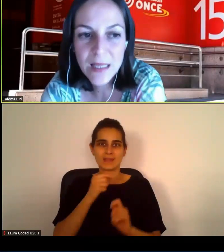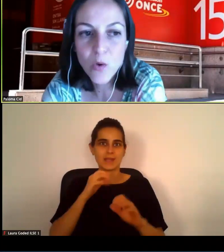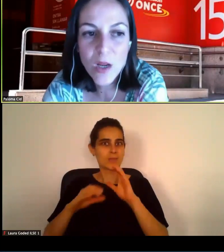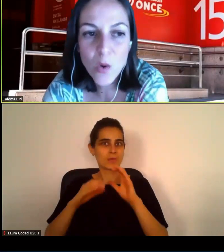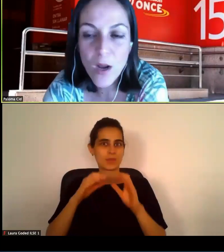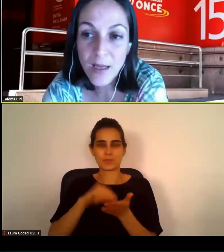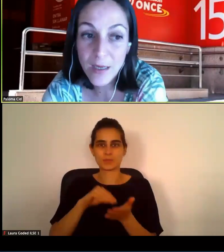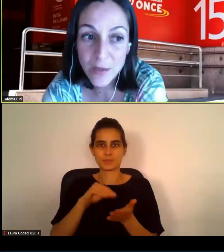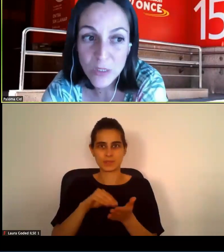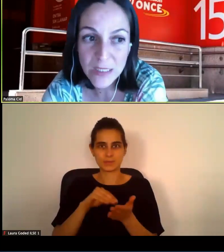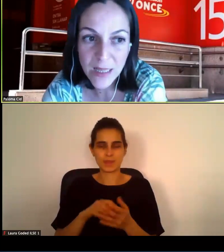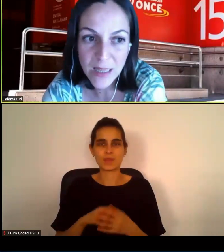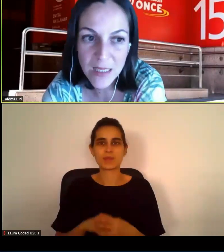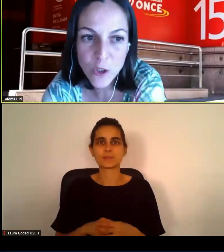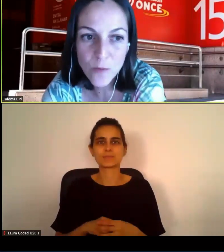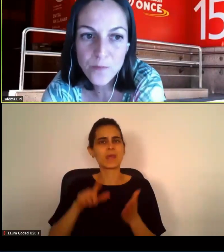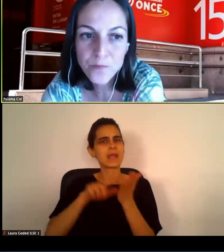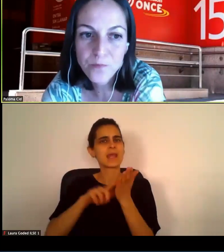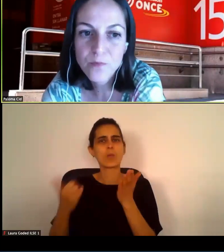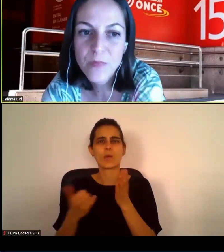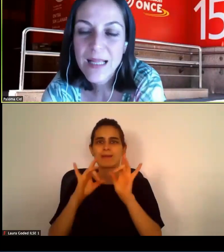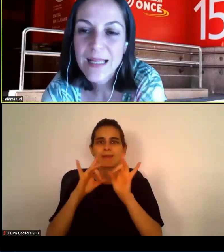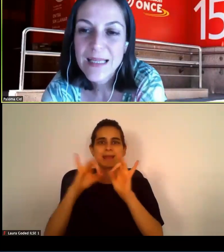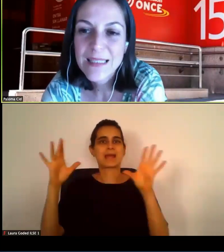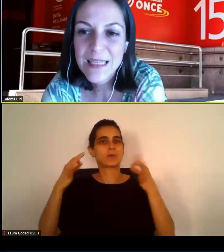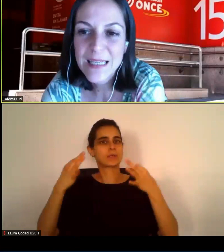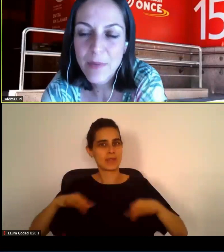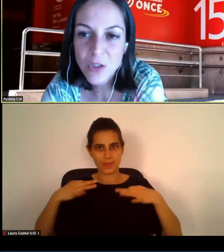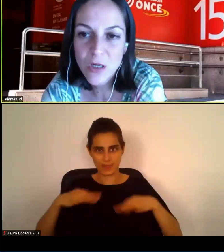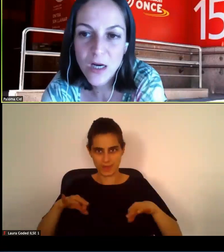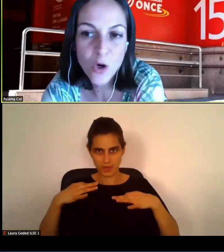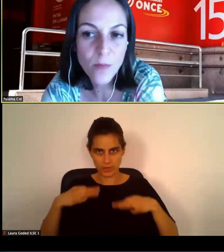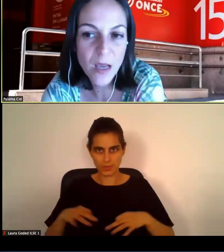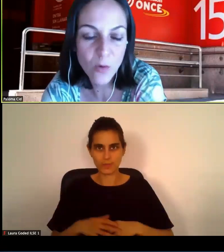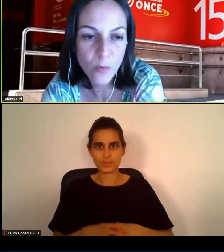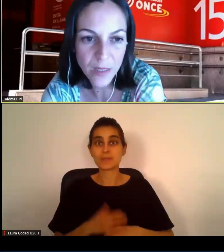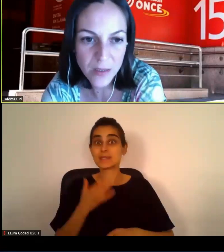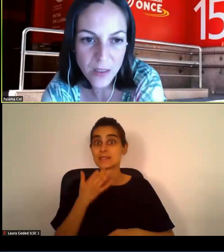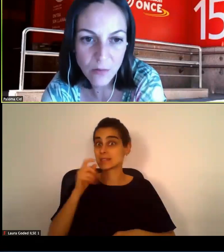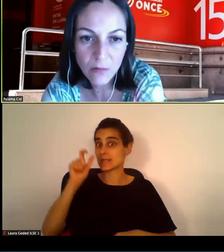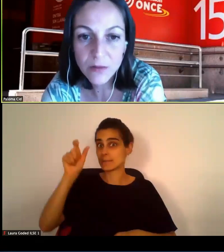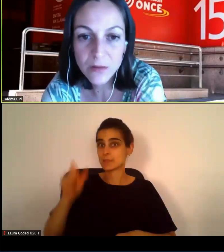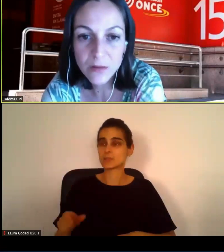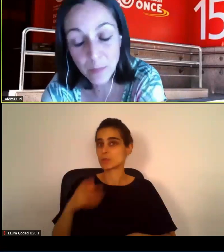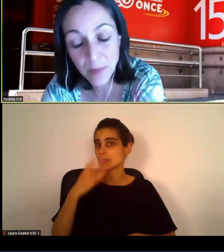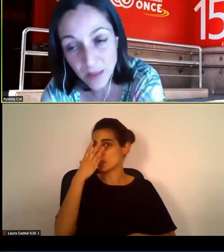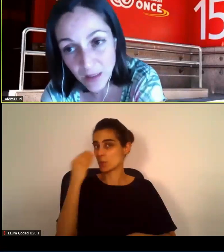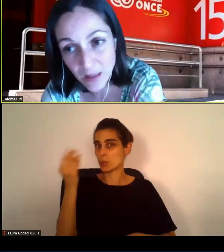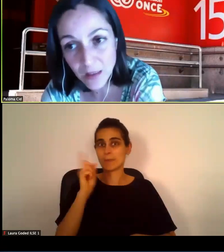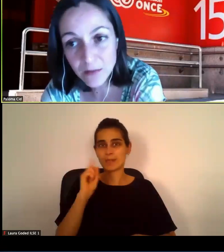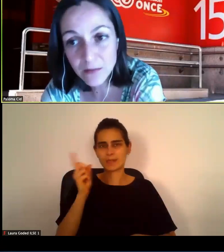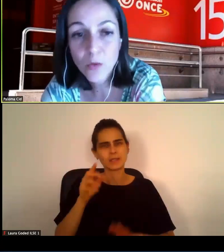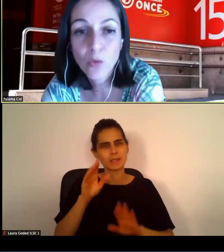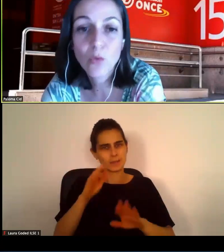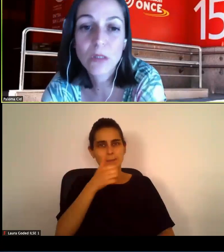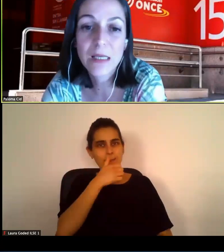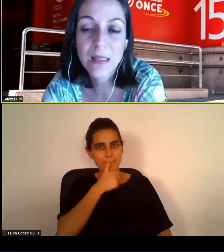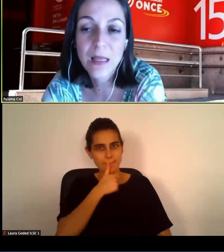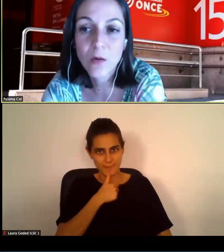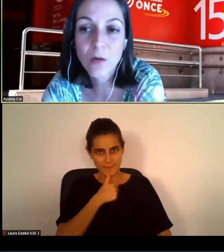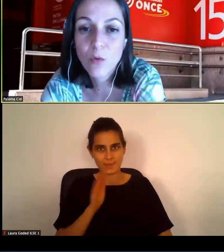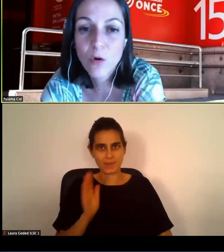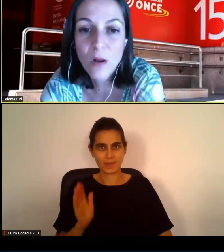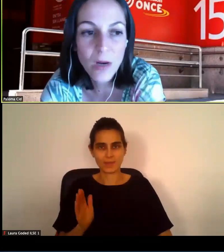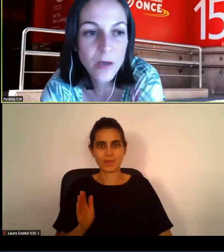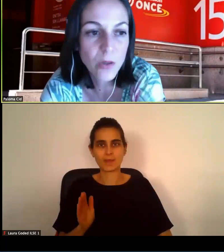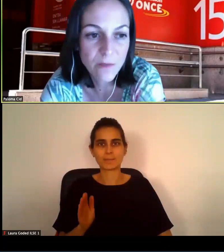Utilizar un lenguaje claro y sencillo. Si la persona no me ha comprendido, tener paciencia. Utilizar